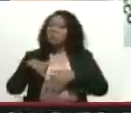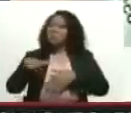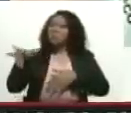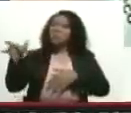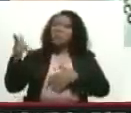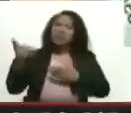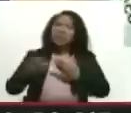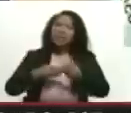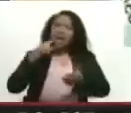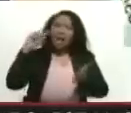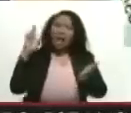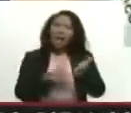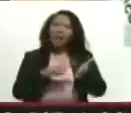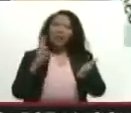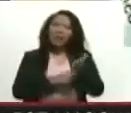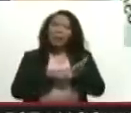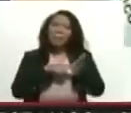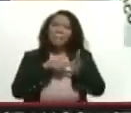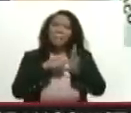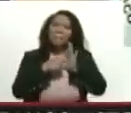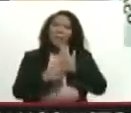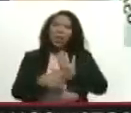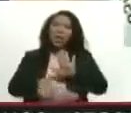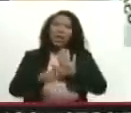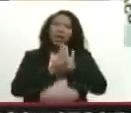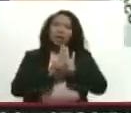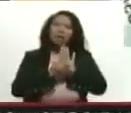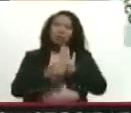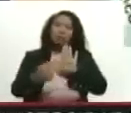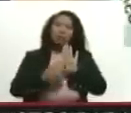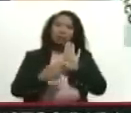se haga real las leyes